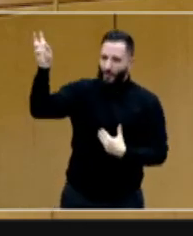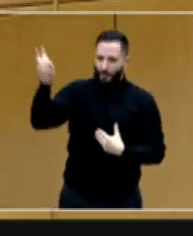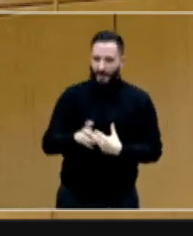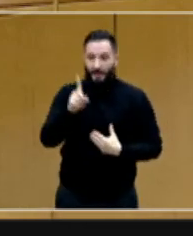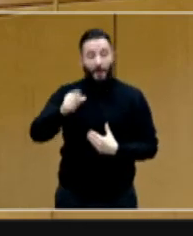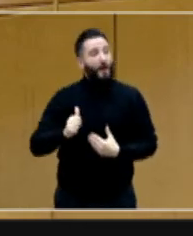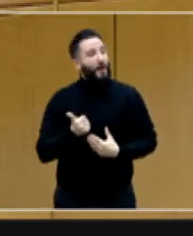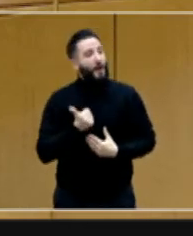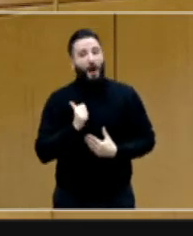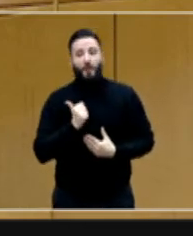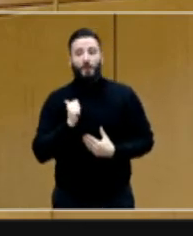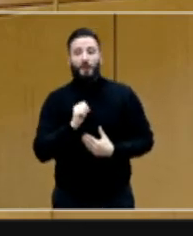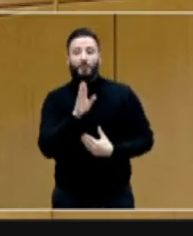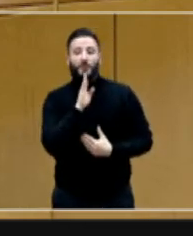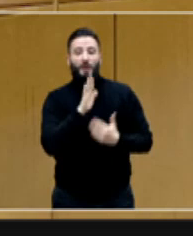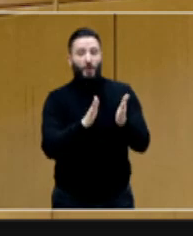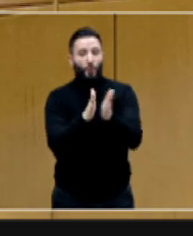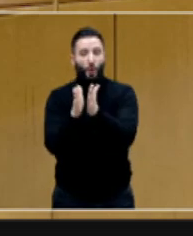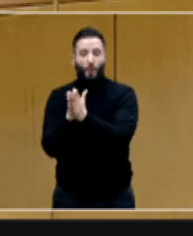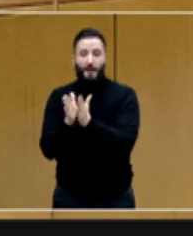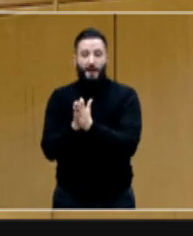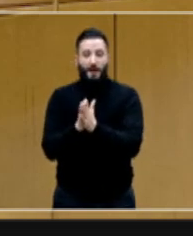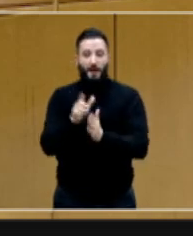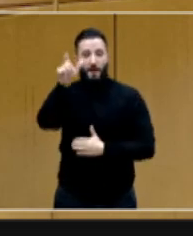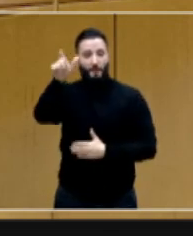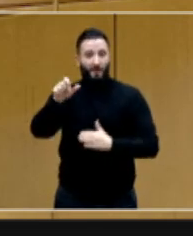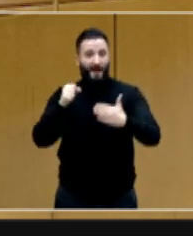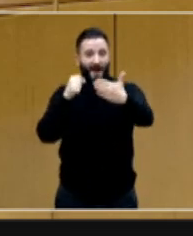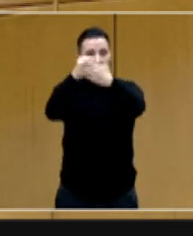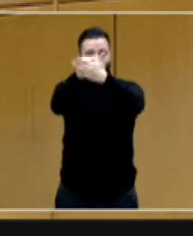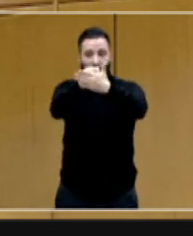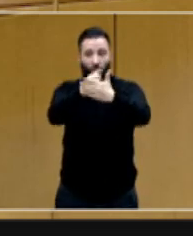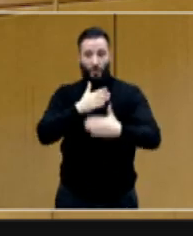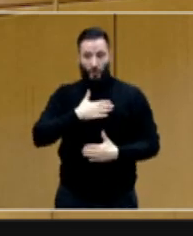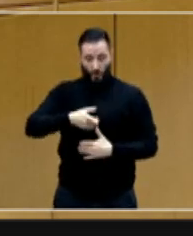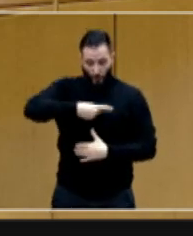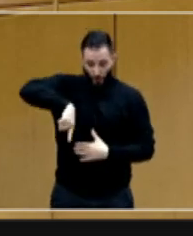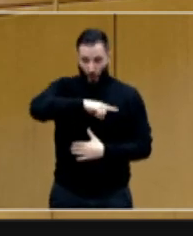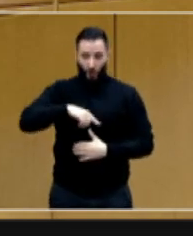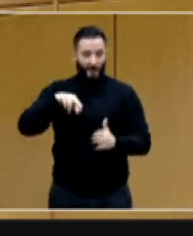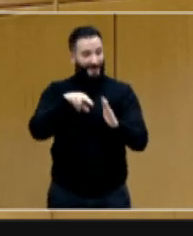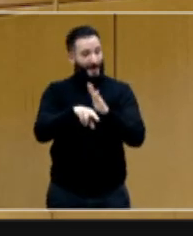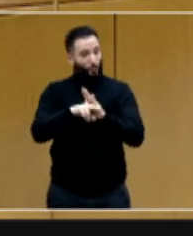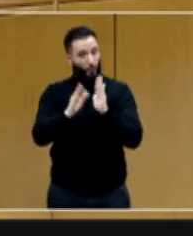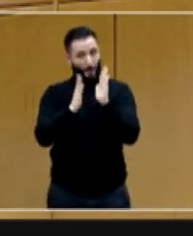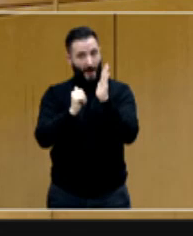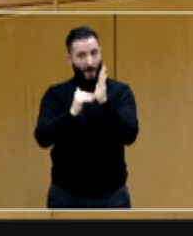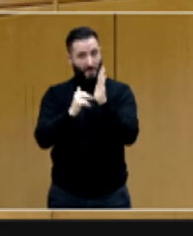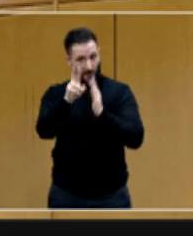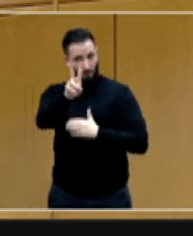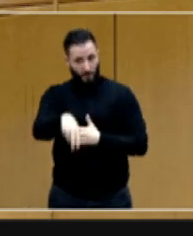aprovechando la intervención que ha hecho la persona de allá arriba nosotras somos un recurso de valencia Y sí que Durante